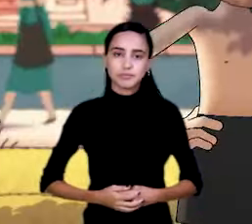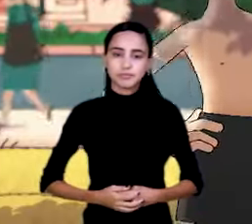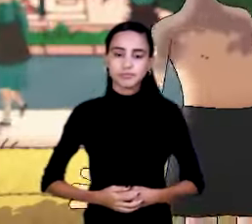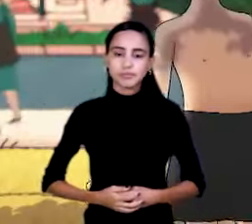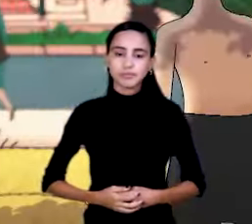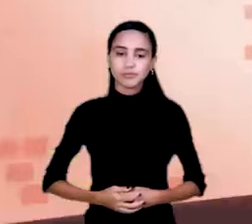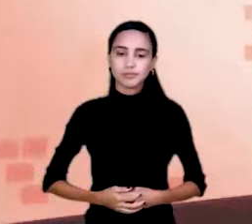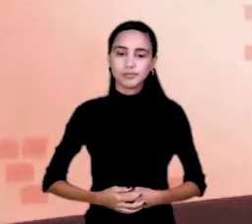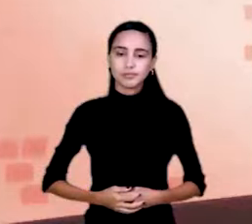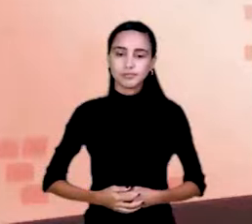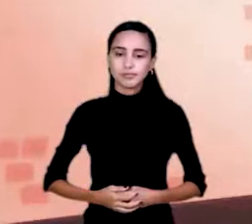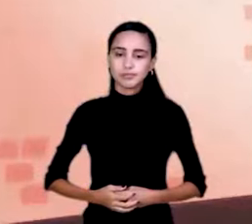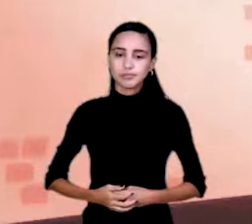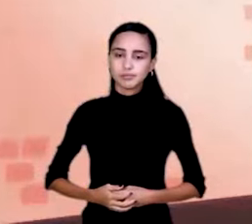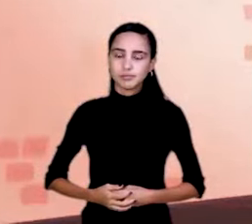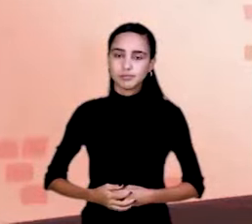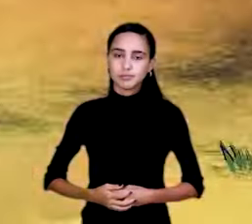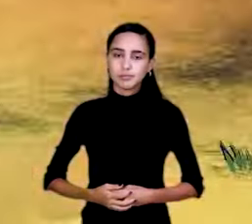Tiro.